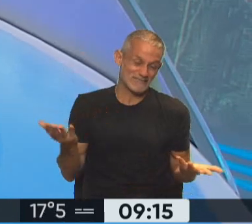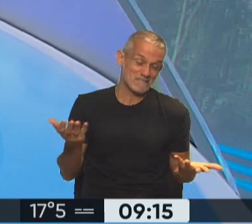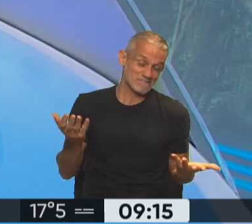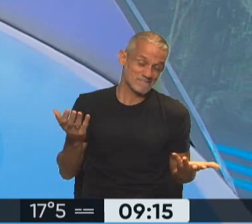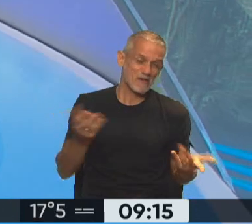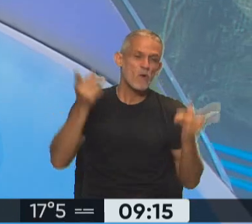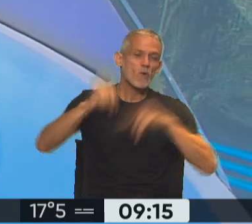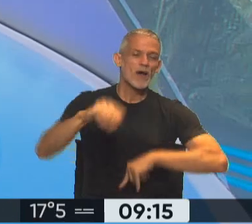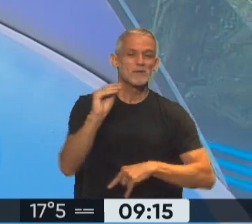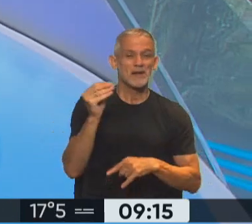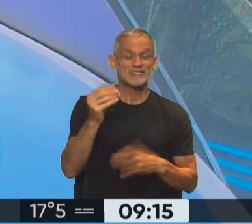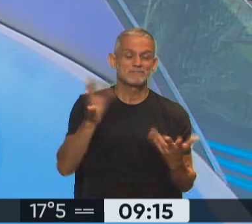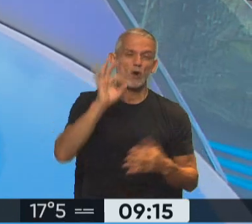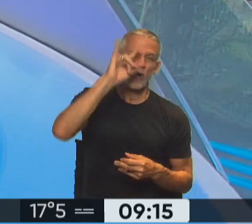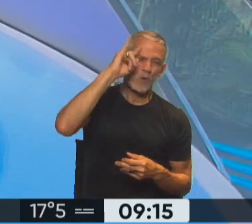Brasil